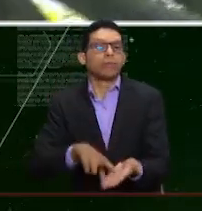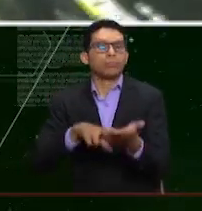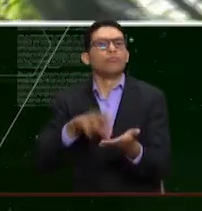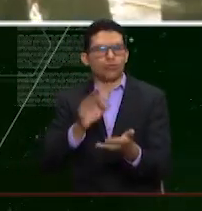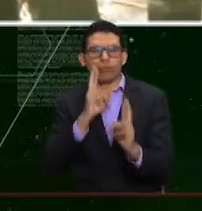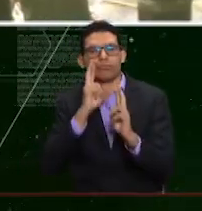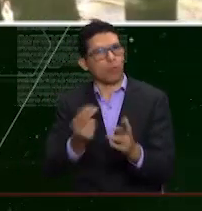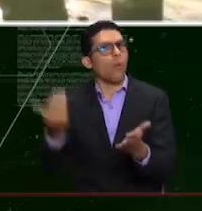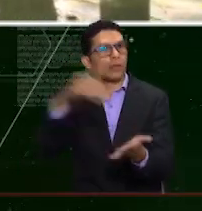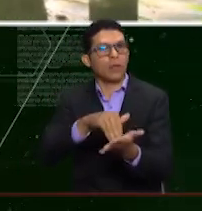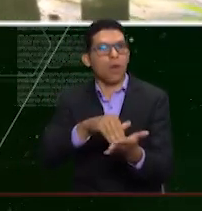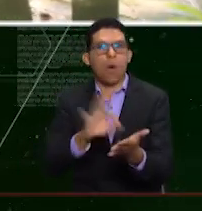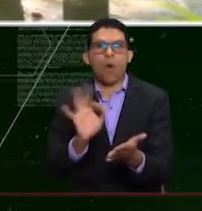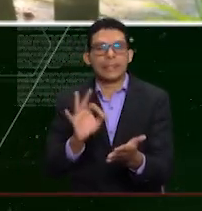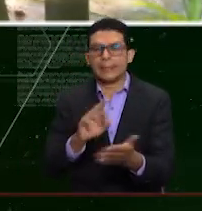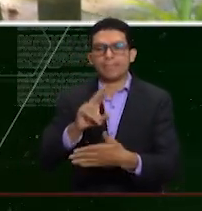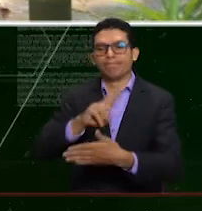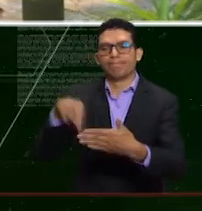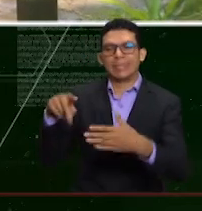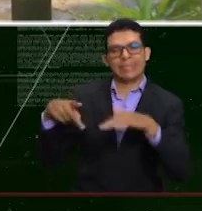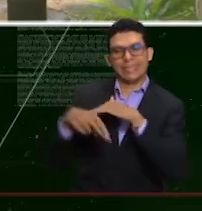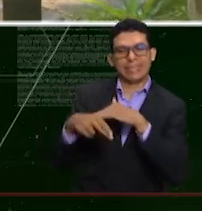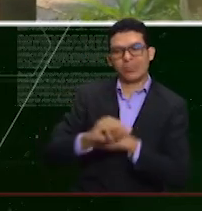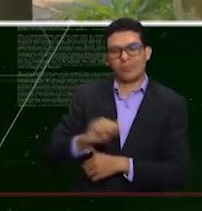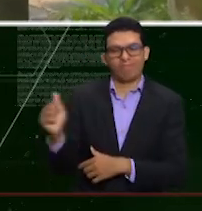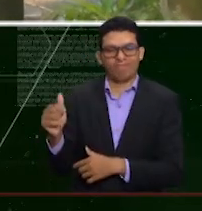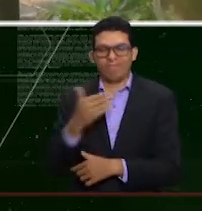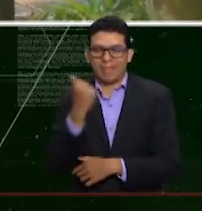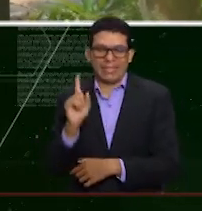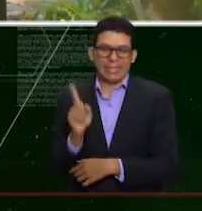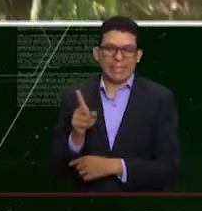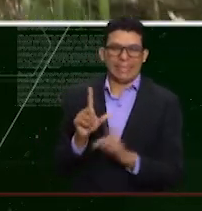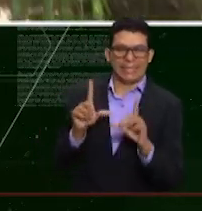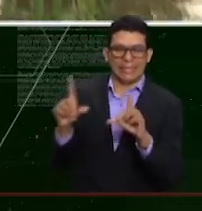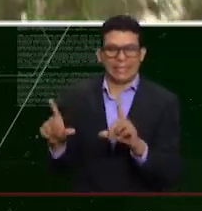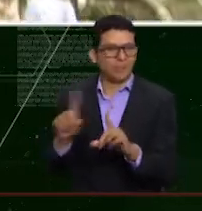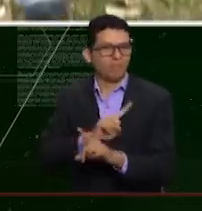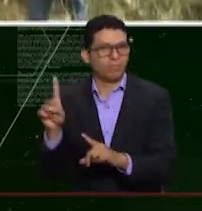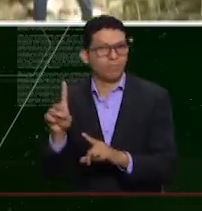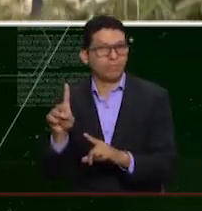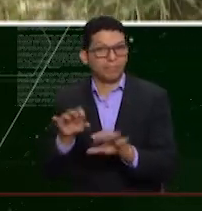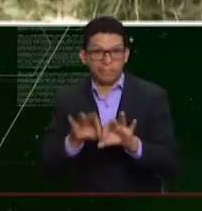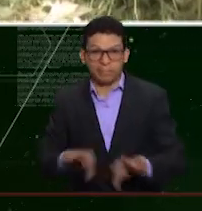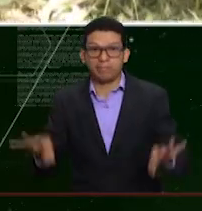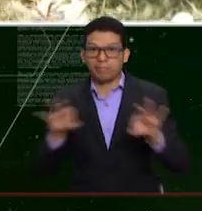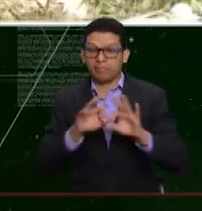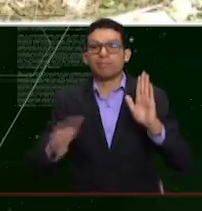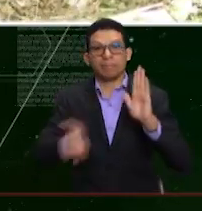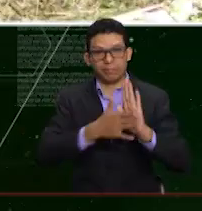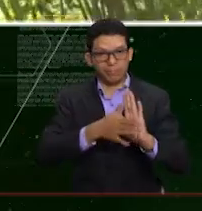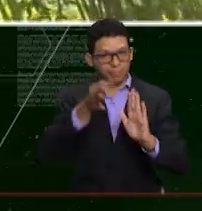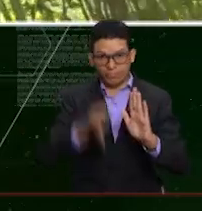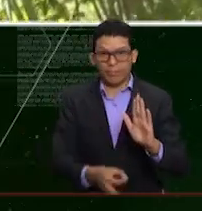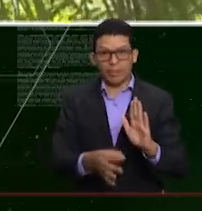como puede que no, y que al final aparezca otra empresa o sencillamente no se le otorgue. Entonces, pues es muy importante también como la vigencia